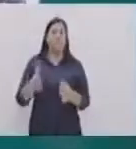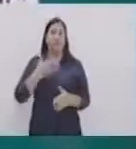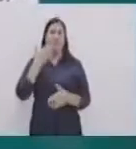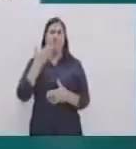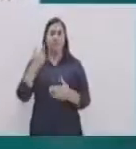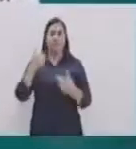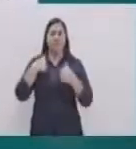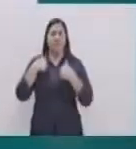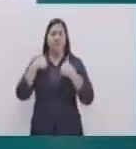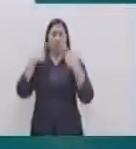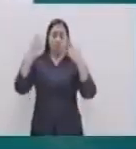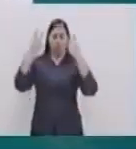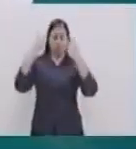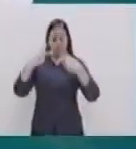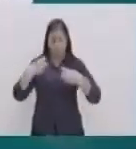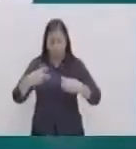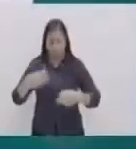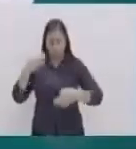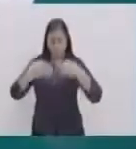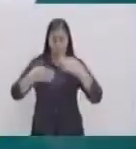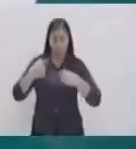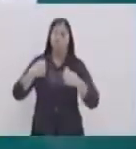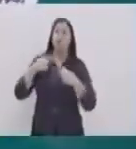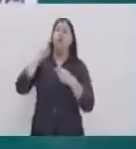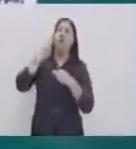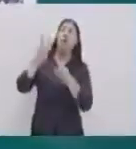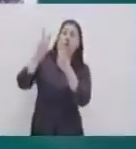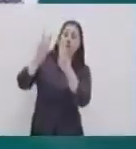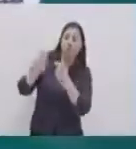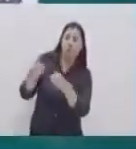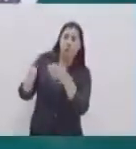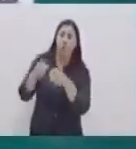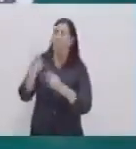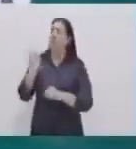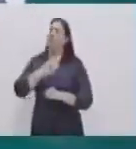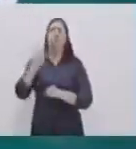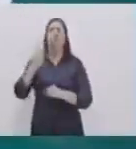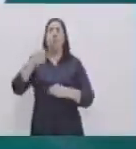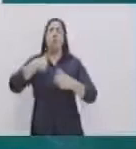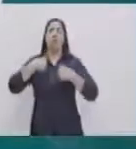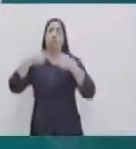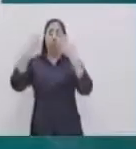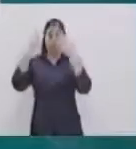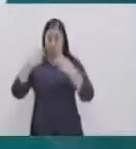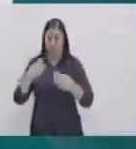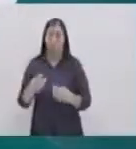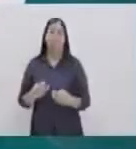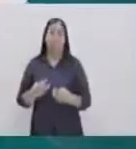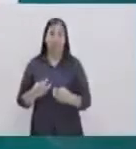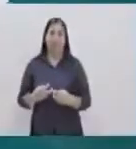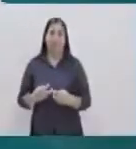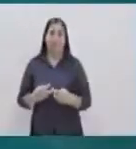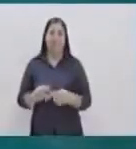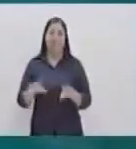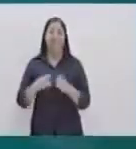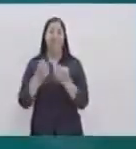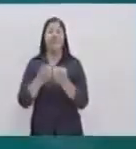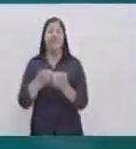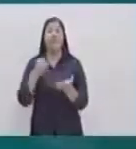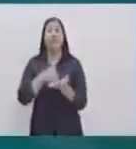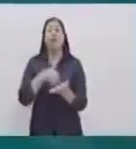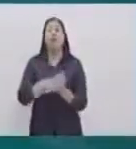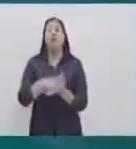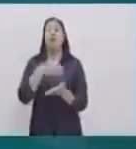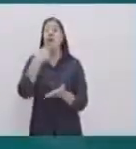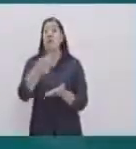los demás. Si logras juzgarte bien a ti mismo, eres un verdadero sabio. Y a partir de esta frase, citando el autor